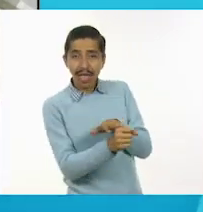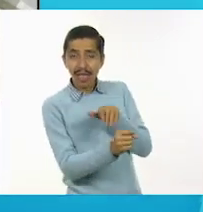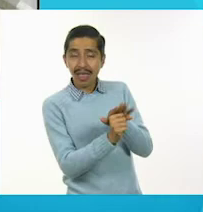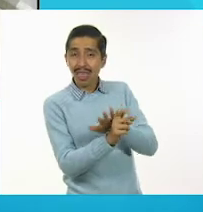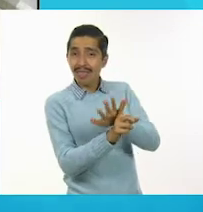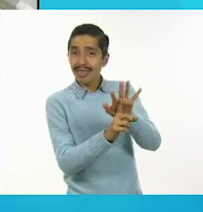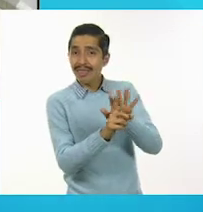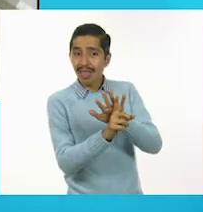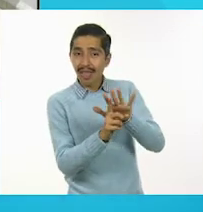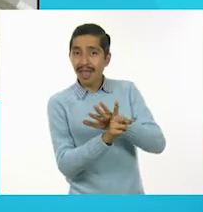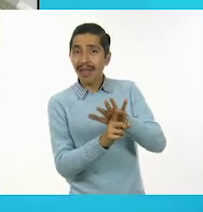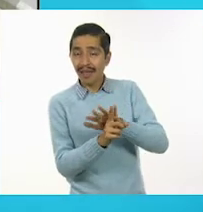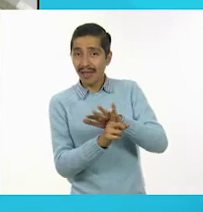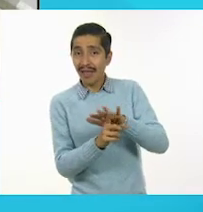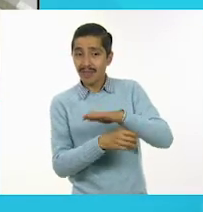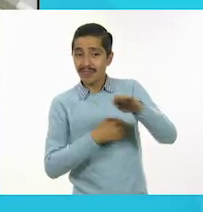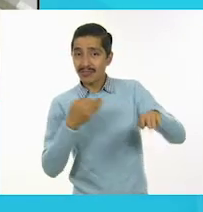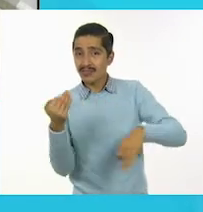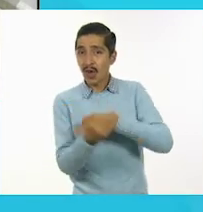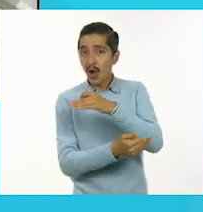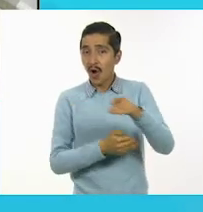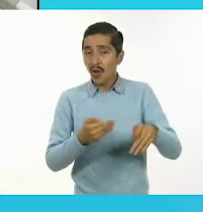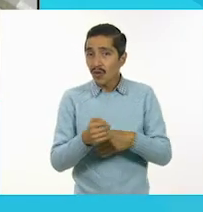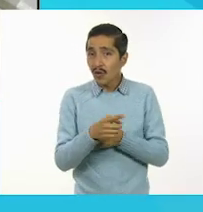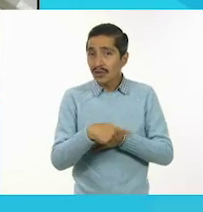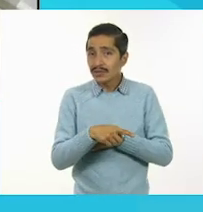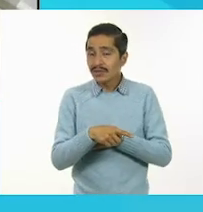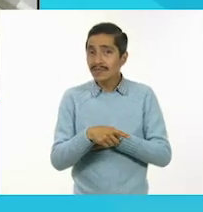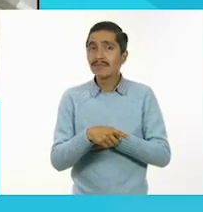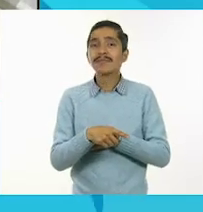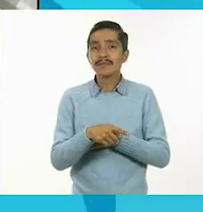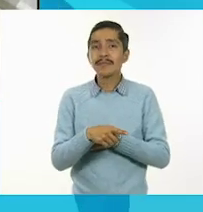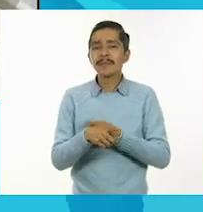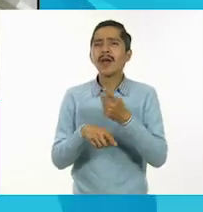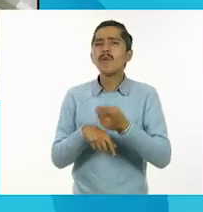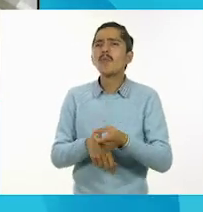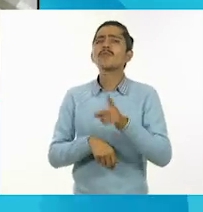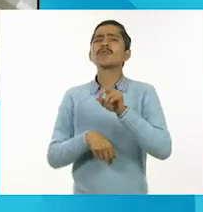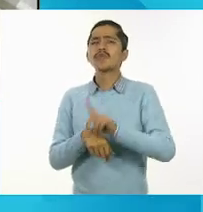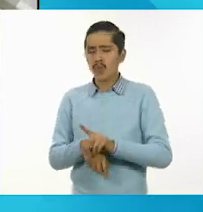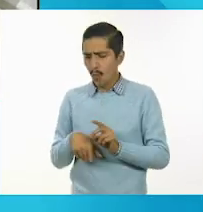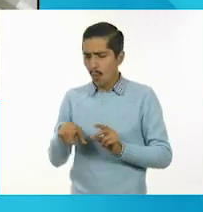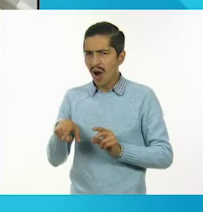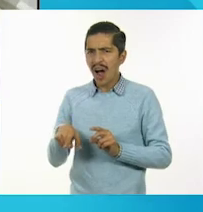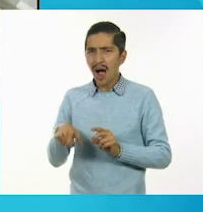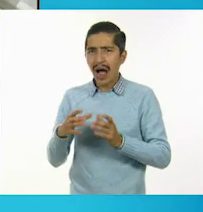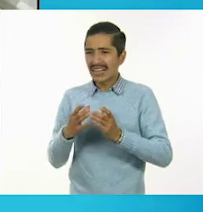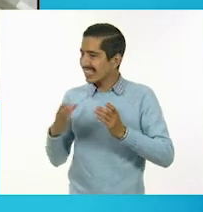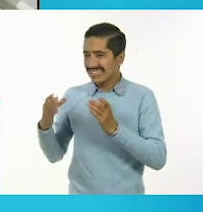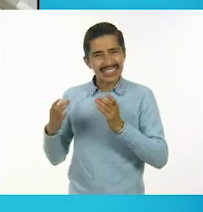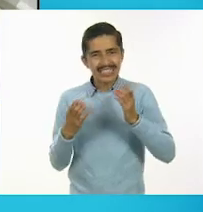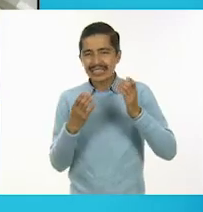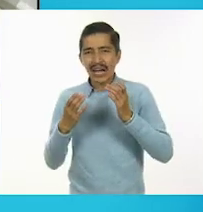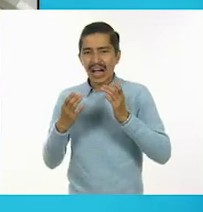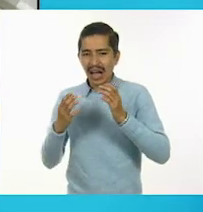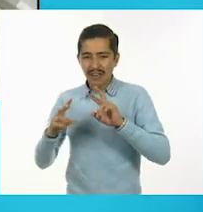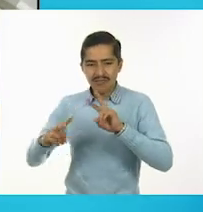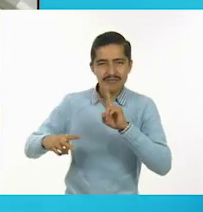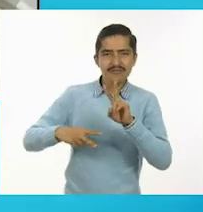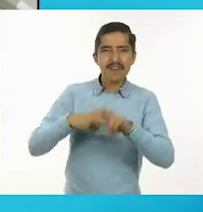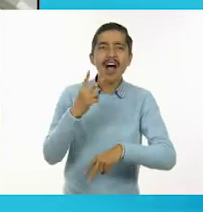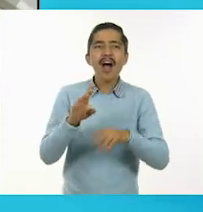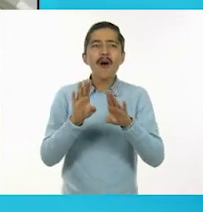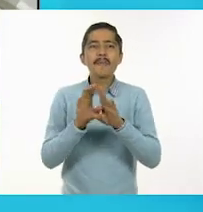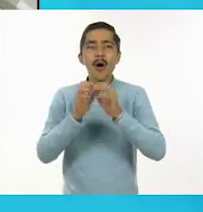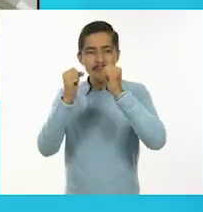Y para poder a todos conquistar. Un buen día se fue a boxear. Un buen día